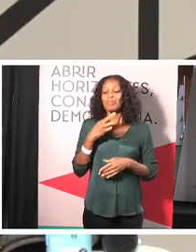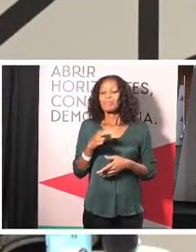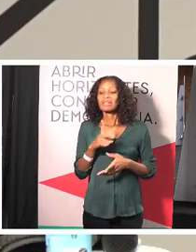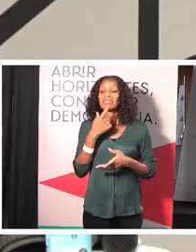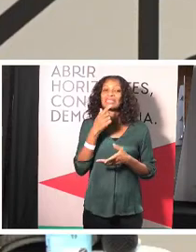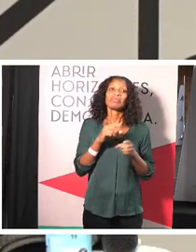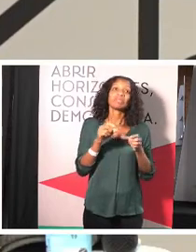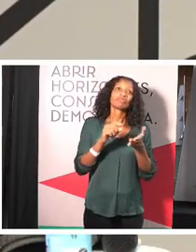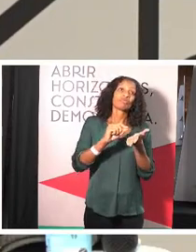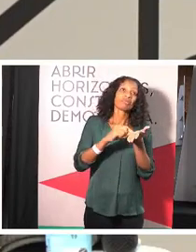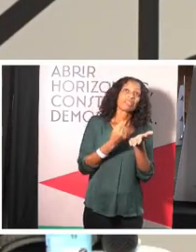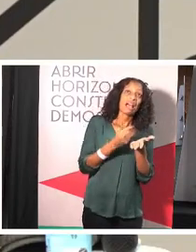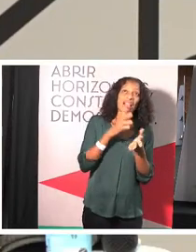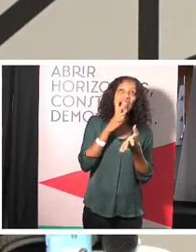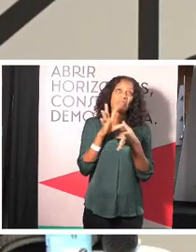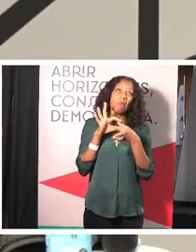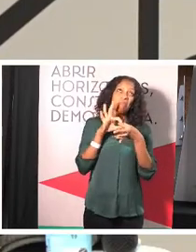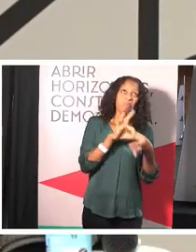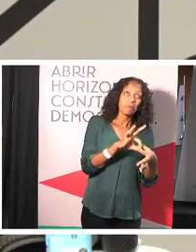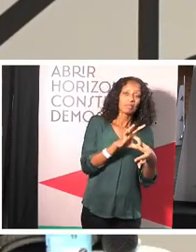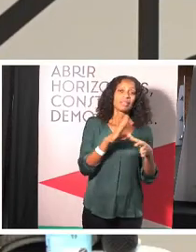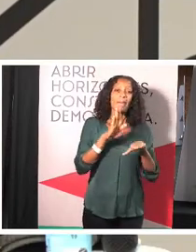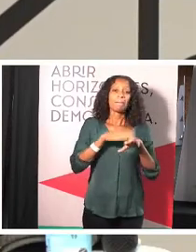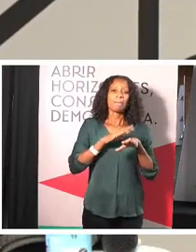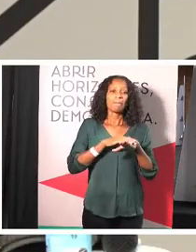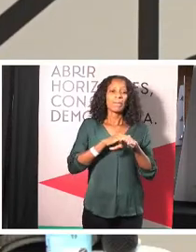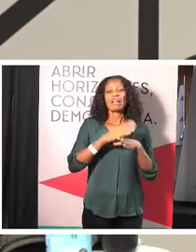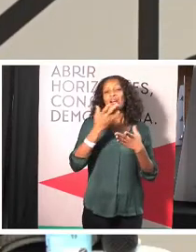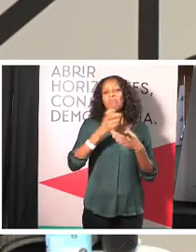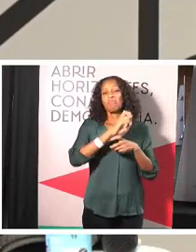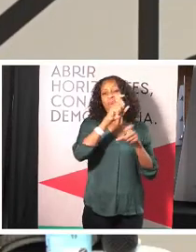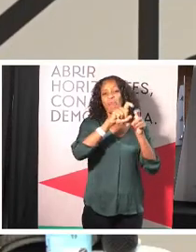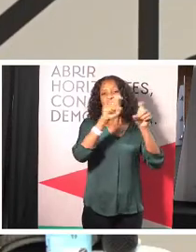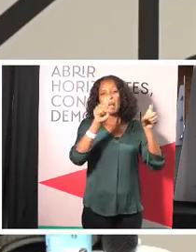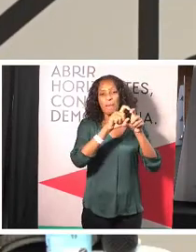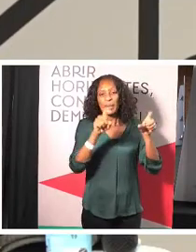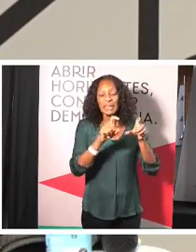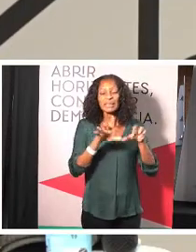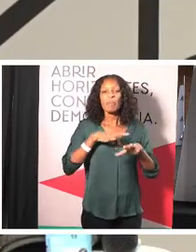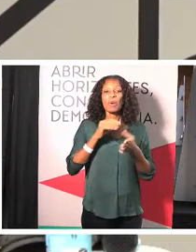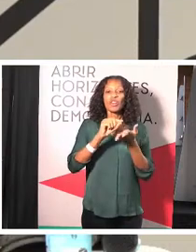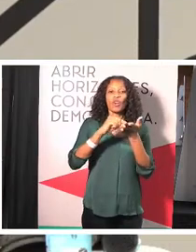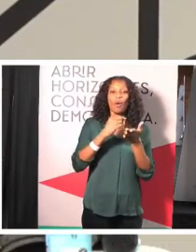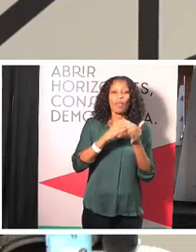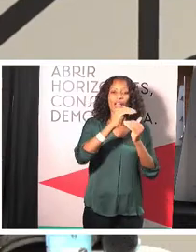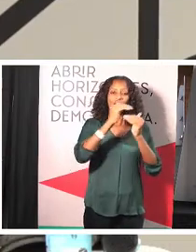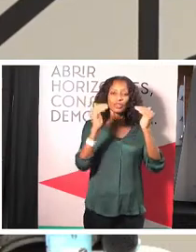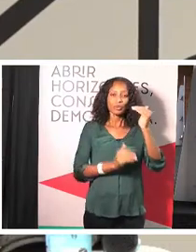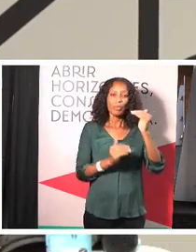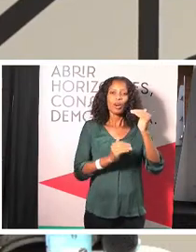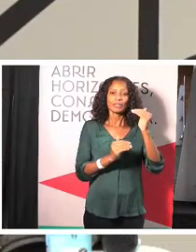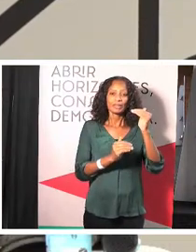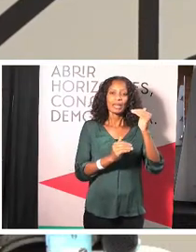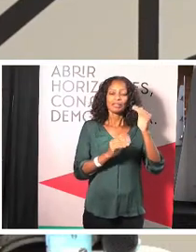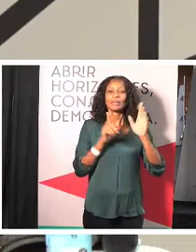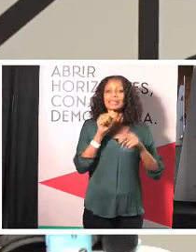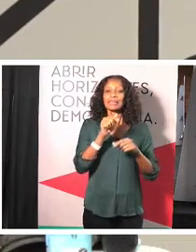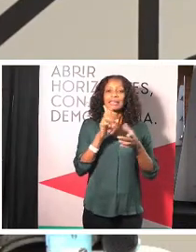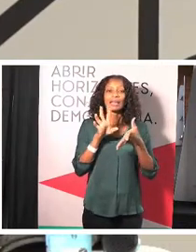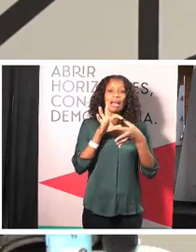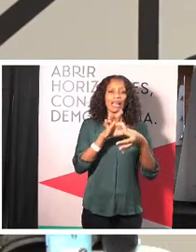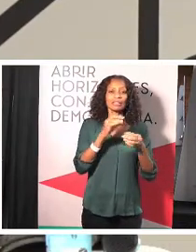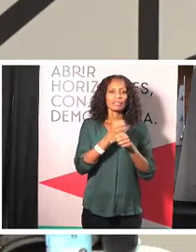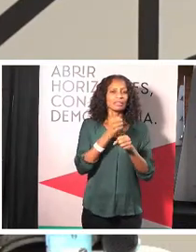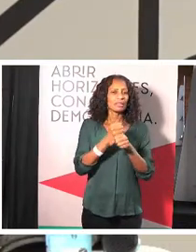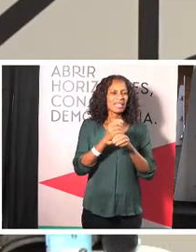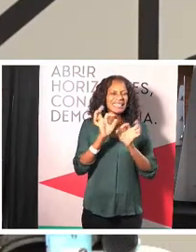contrato en condiciones de alienación, contrato para terceras personas, contrato subordinado. Es una relación de trabajo muy específica